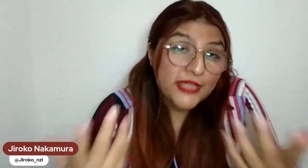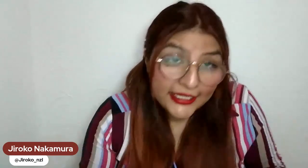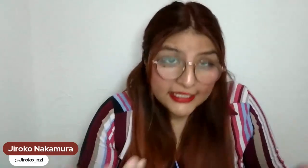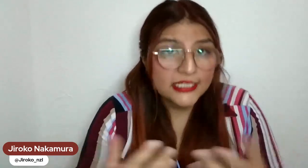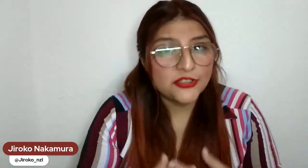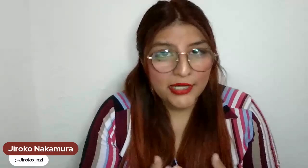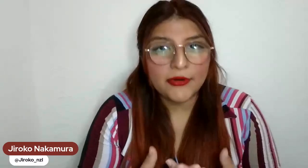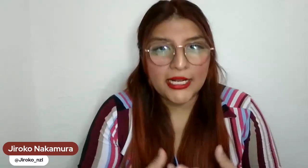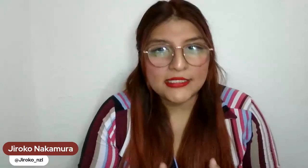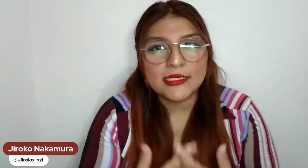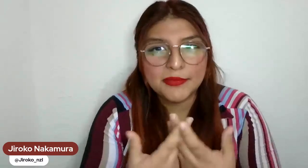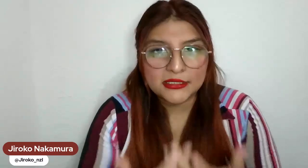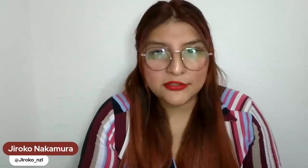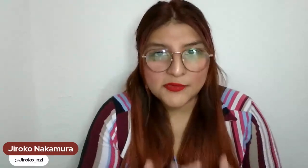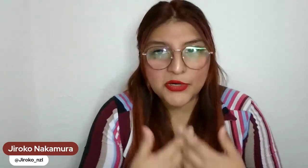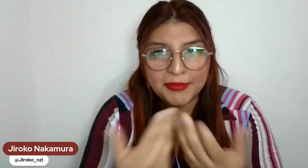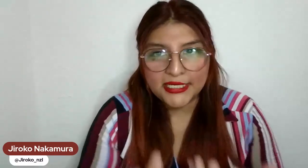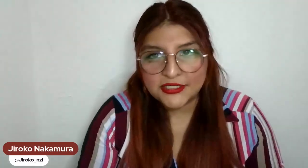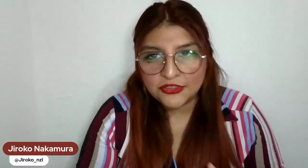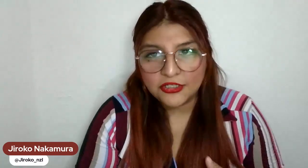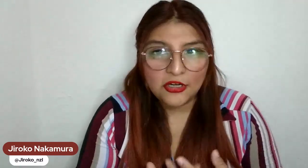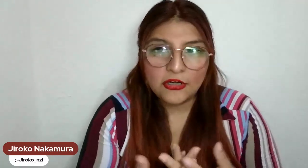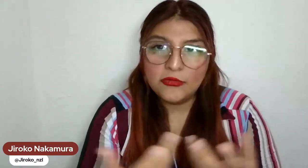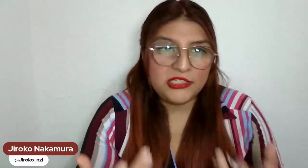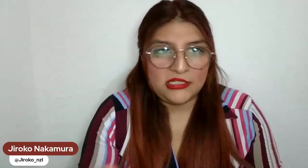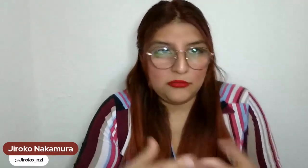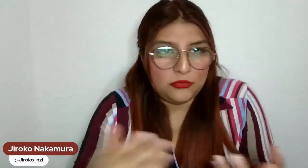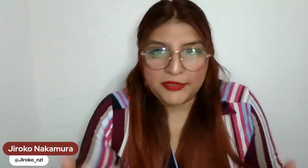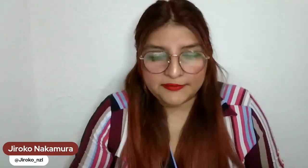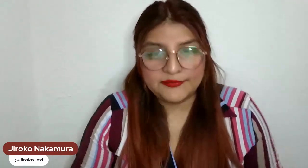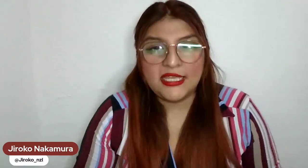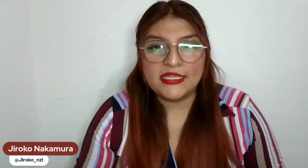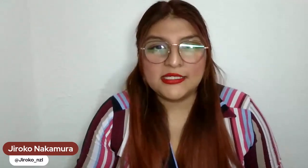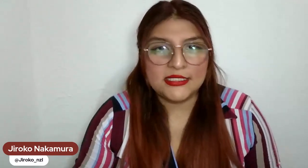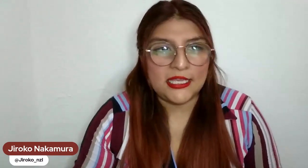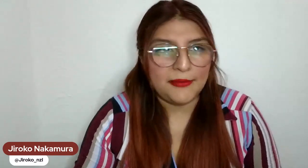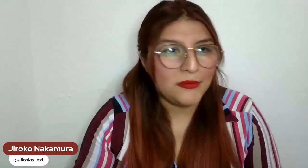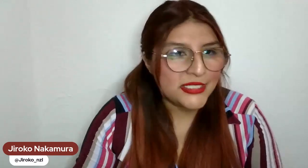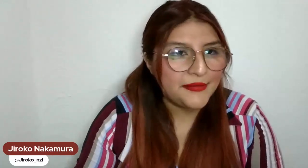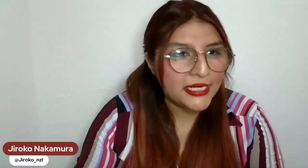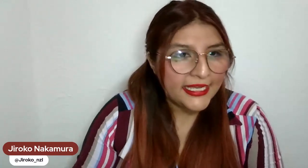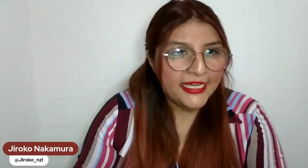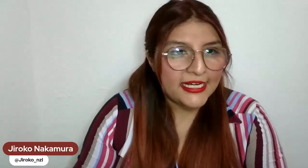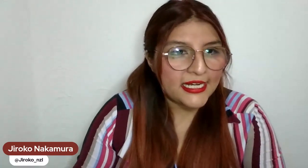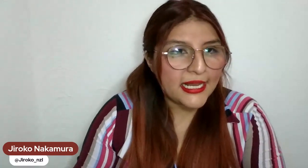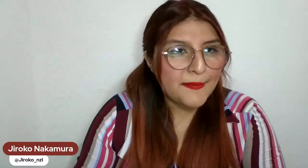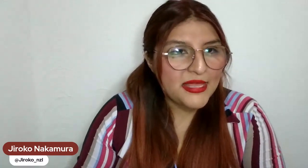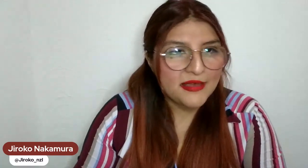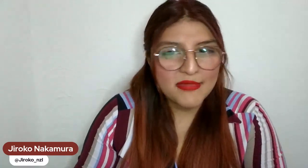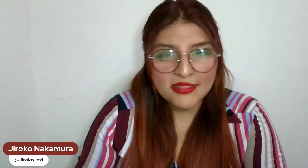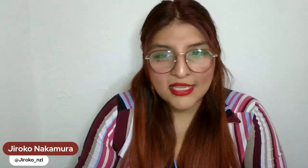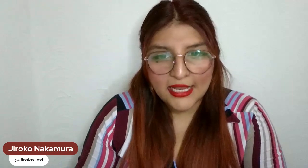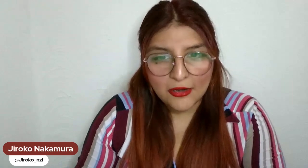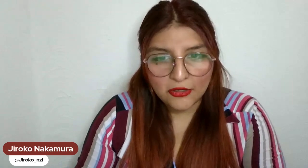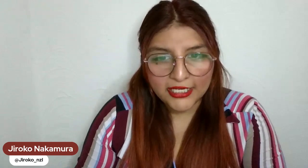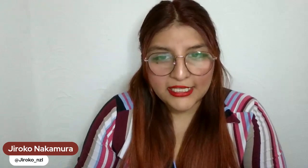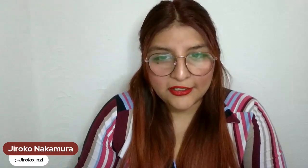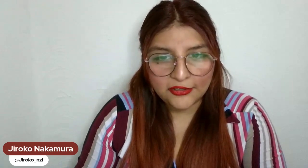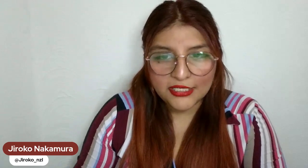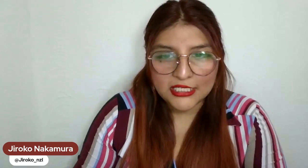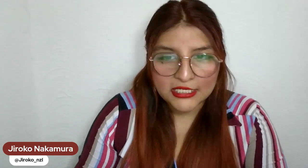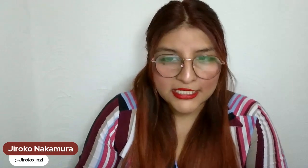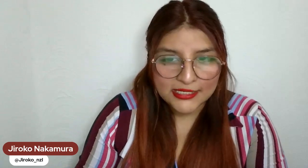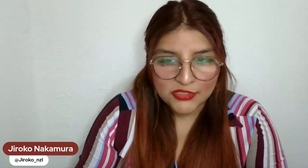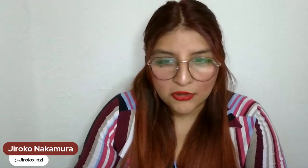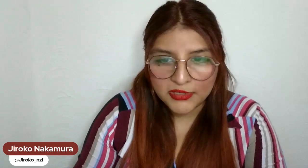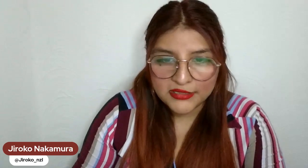con dotal de derechos laborales a repartidores por Aplicación como did Uber este vamos a ver rápidamente lo que